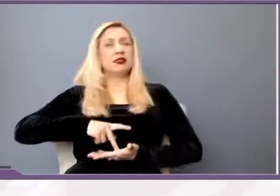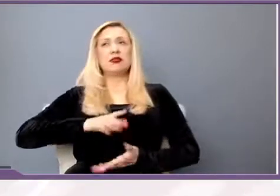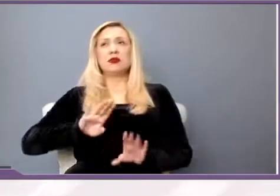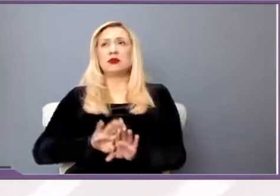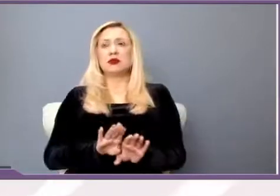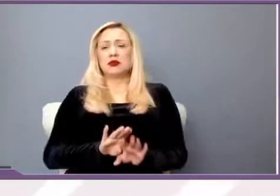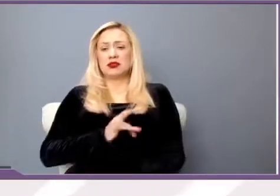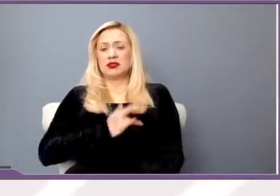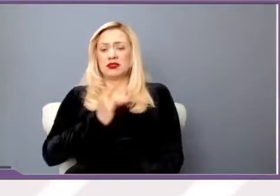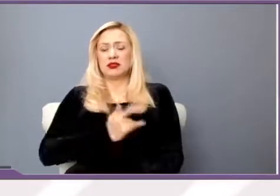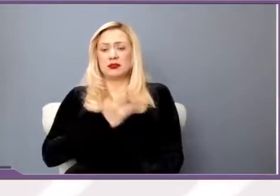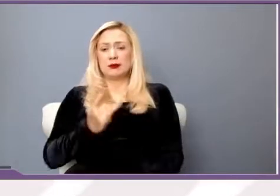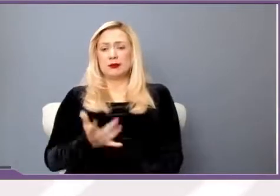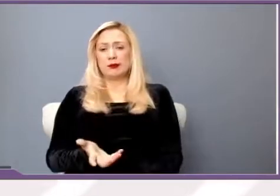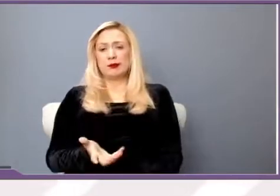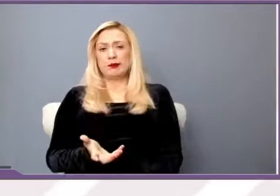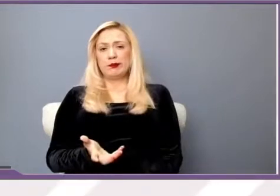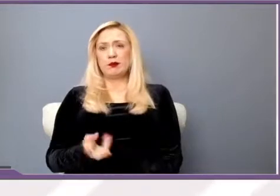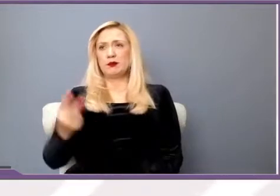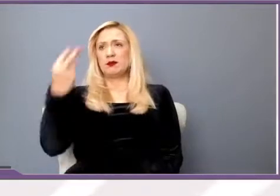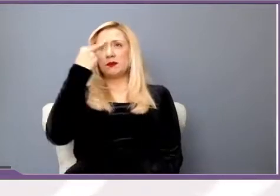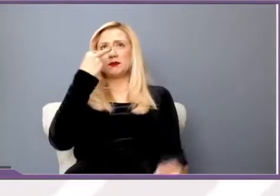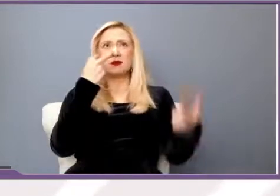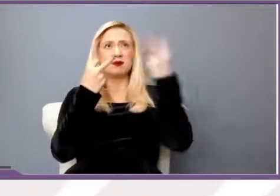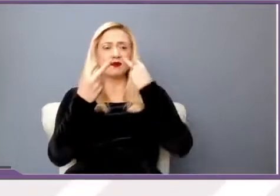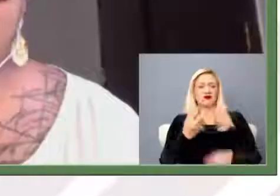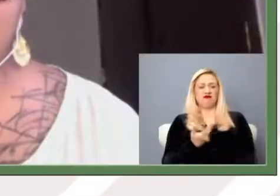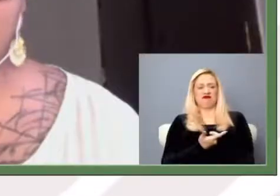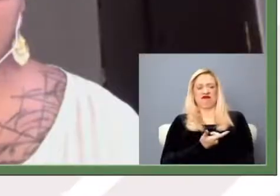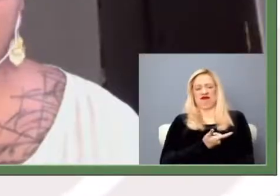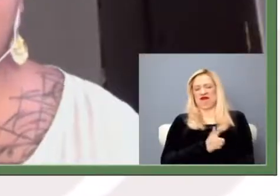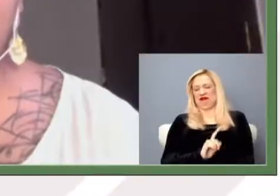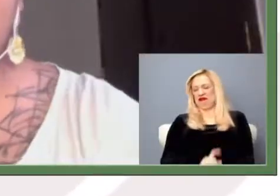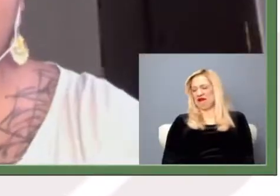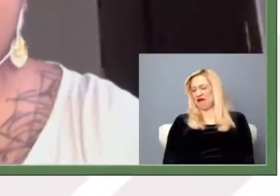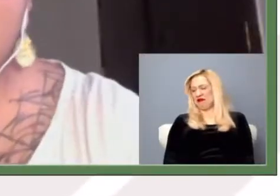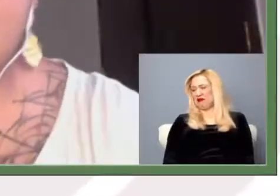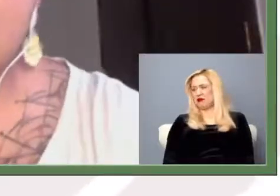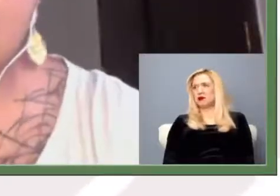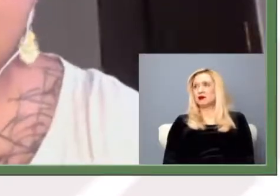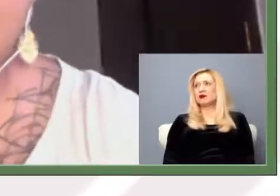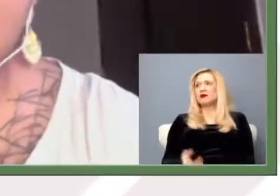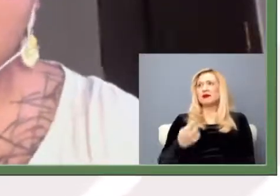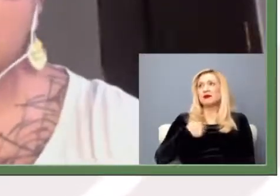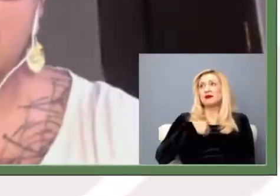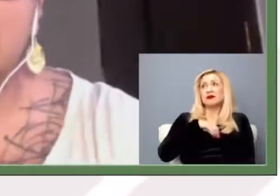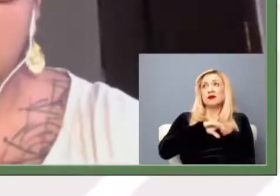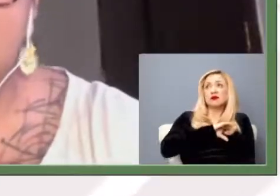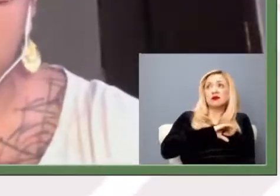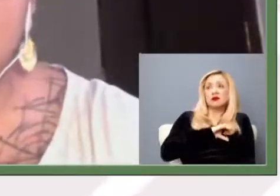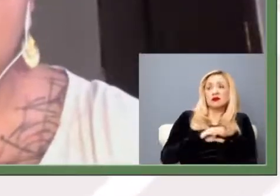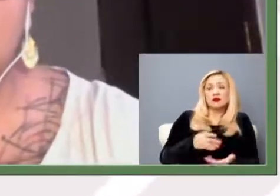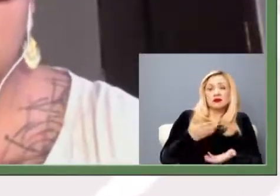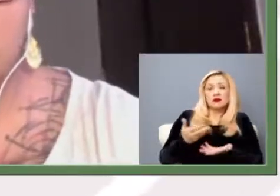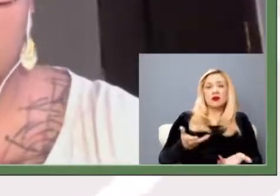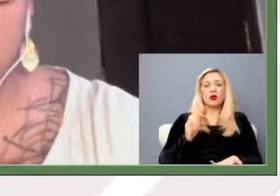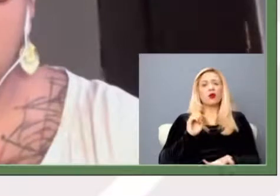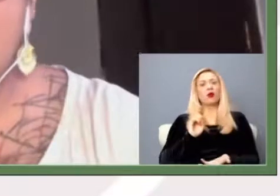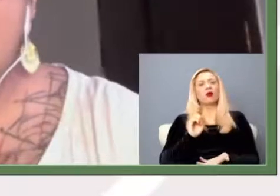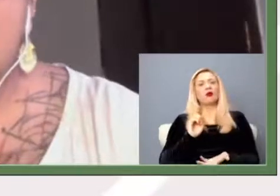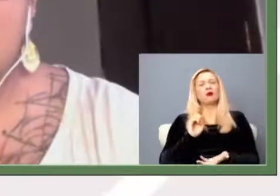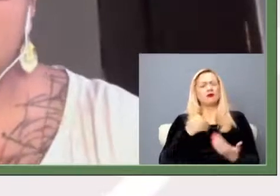mirada de agrado, no es una mirada amorosa o condescendiente, ¿no? Por lo